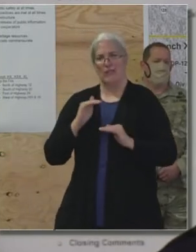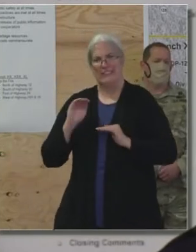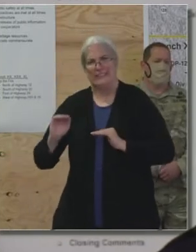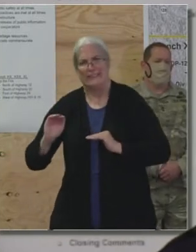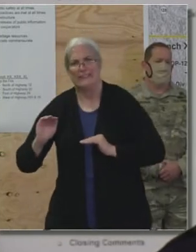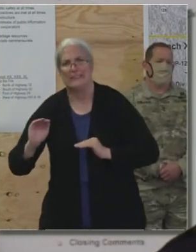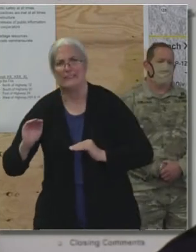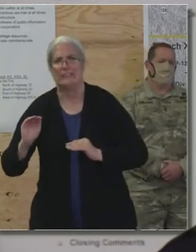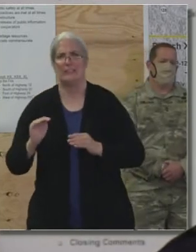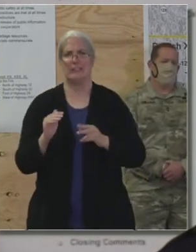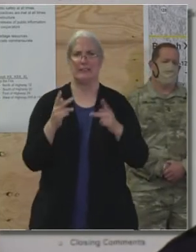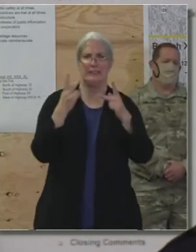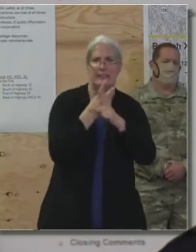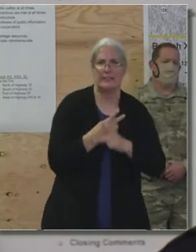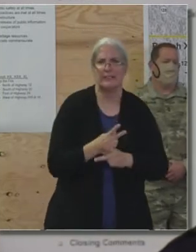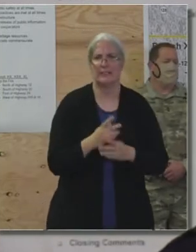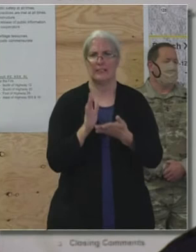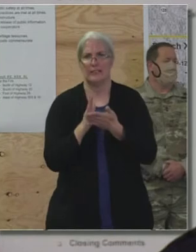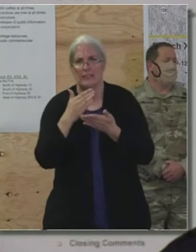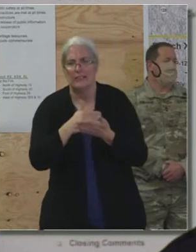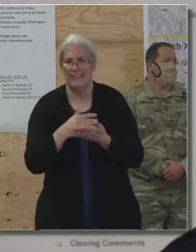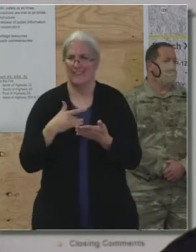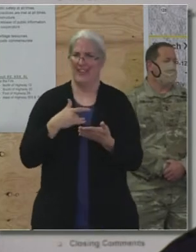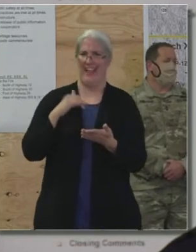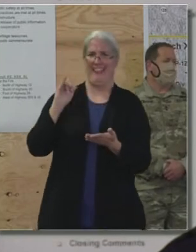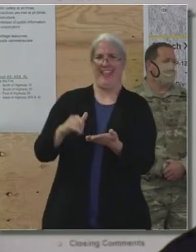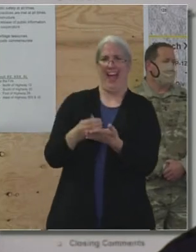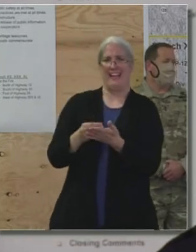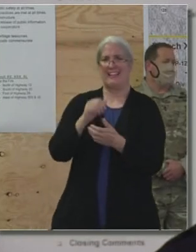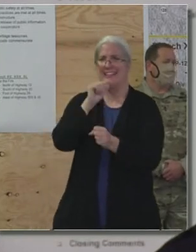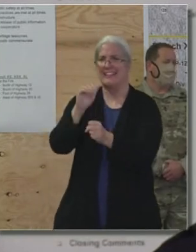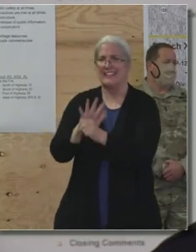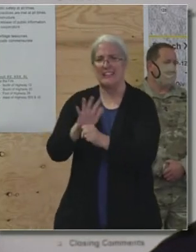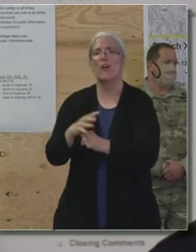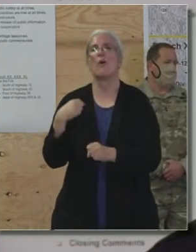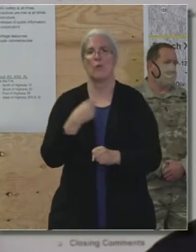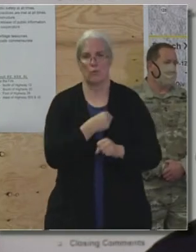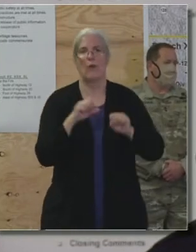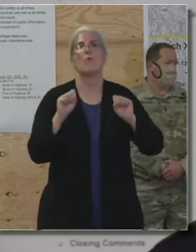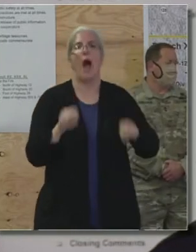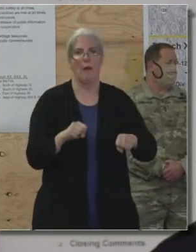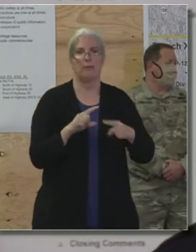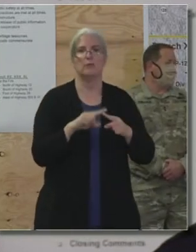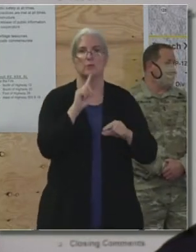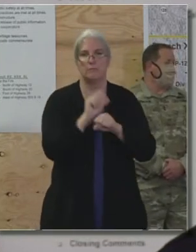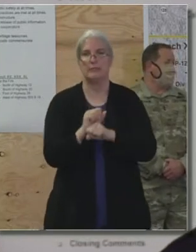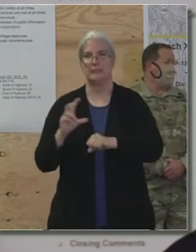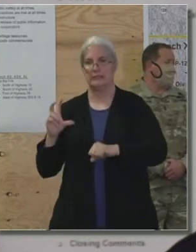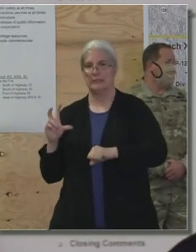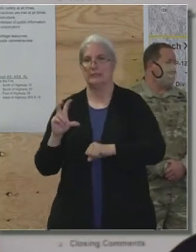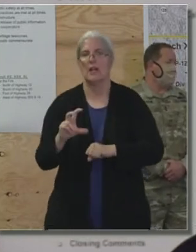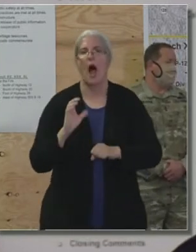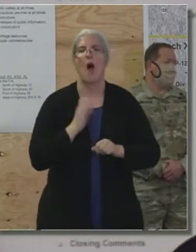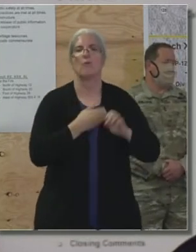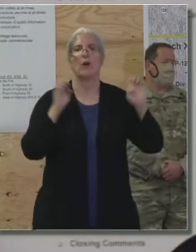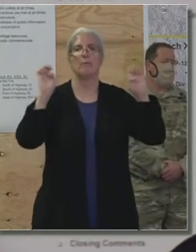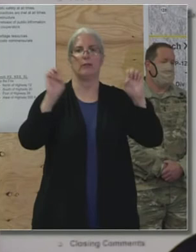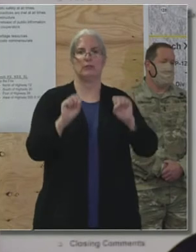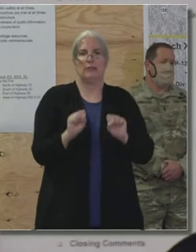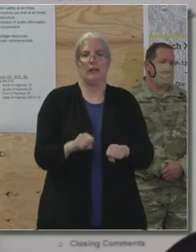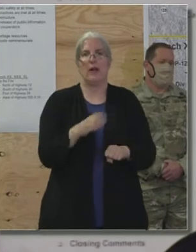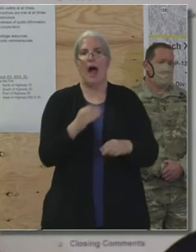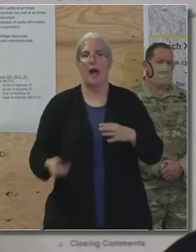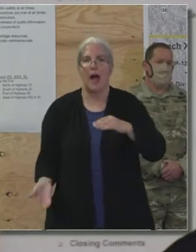sintieron que no era suficiente incluso más allá del presupuesto y pudimos de acuerdo con nuestra capacidad de emergencia tomar otros 72